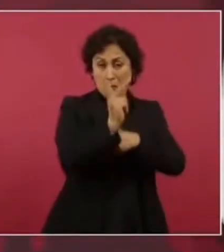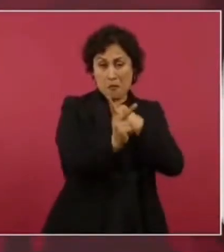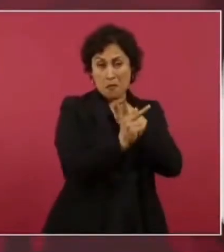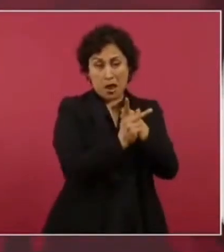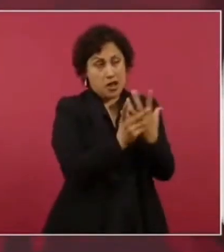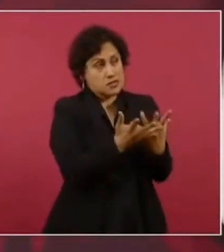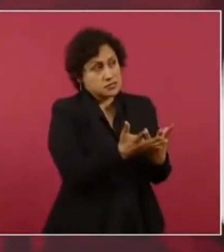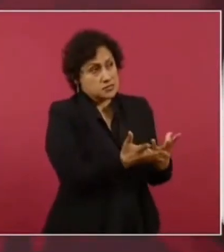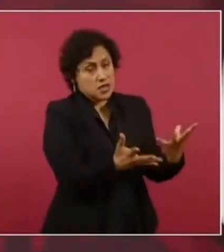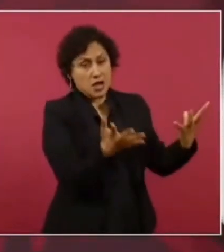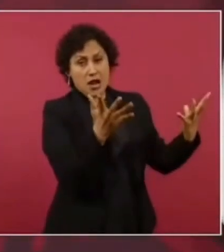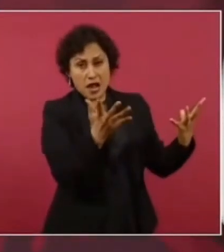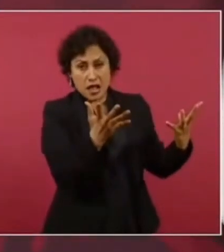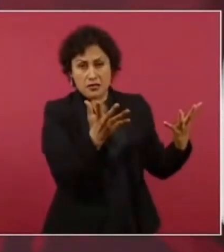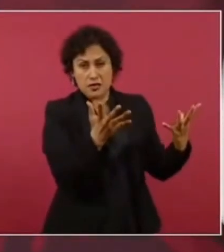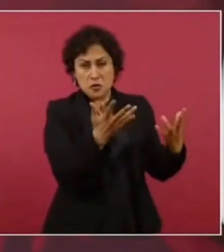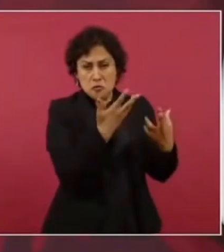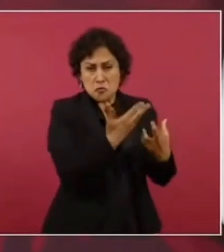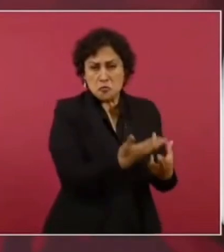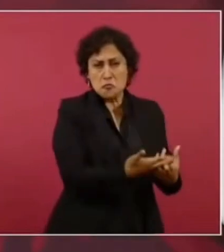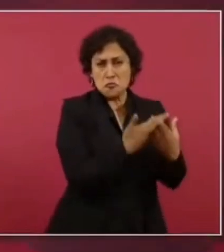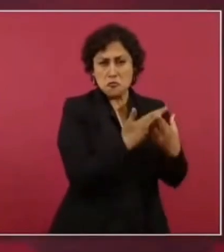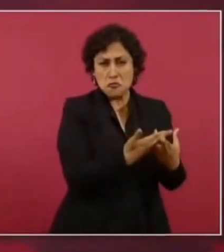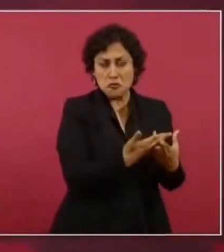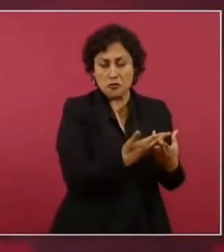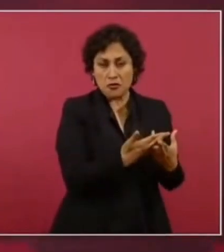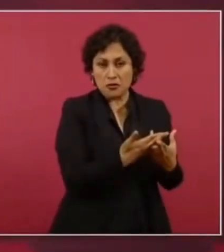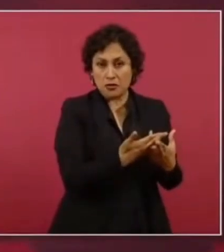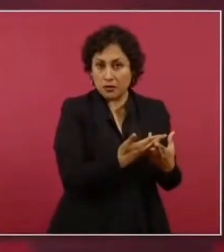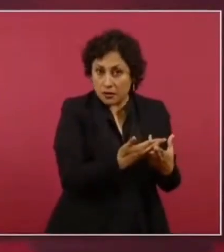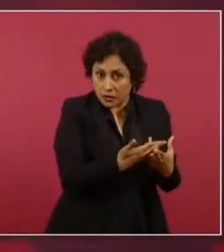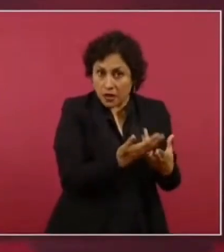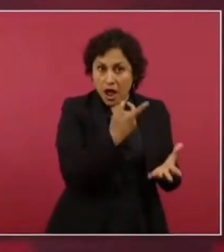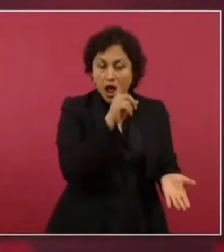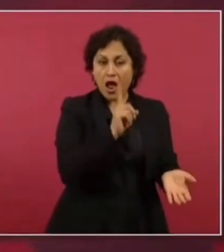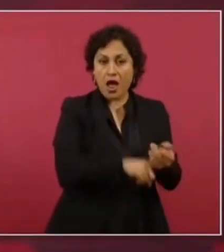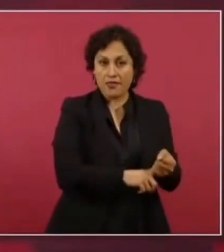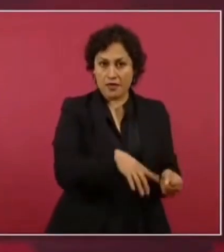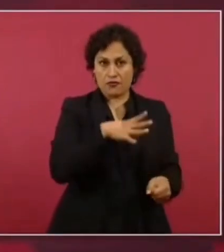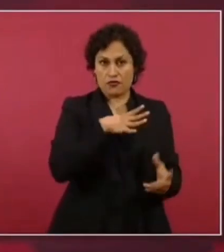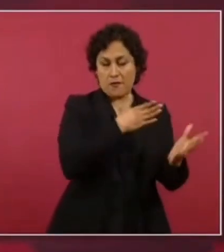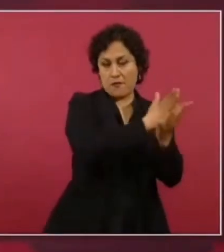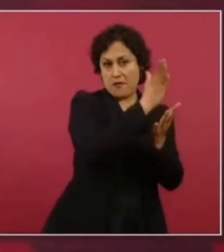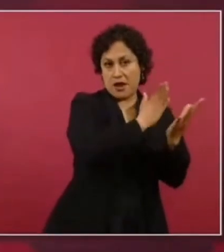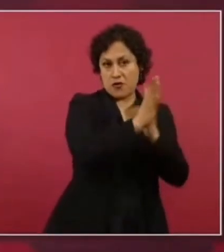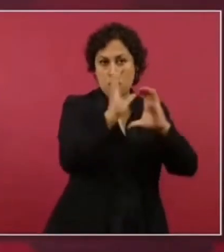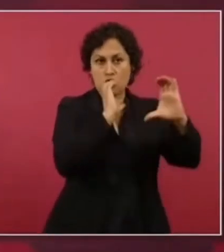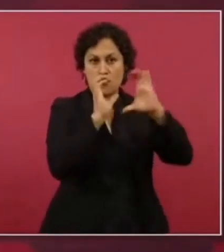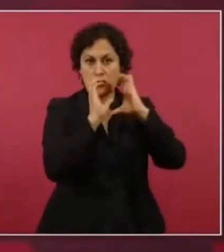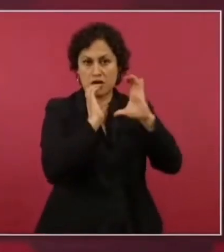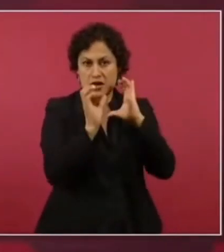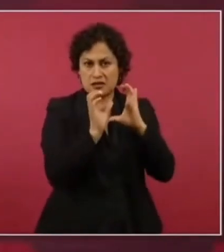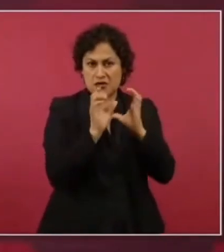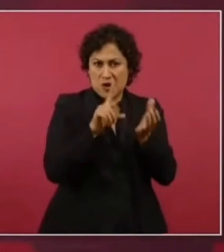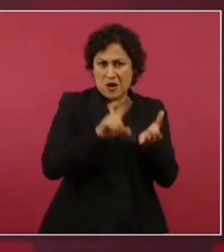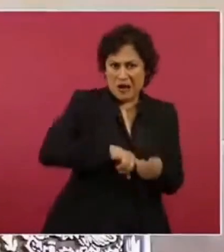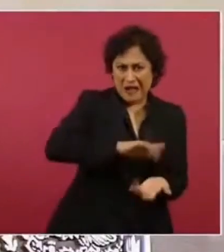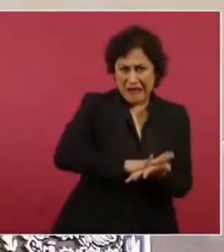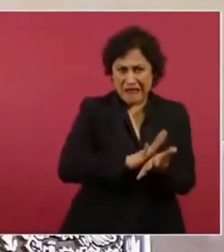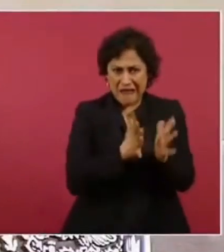tenga medios de información capaces de manipular